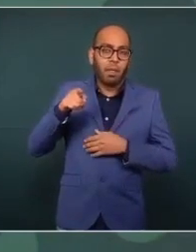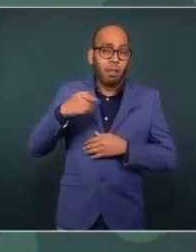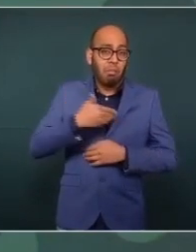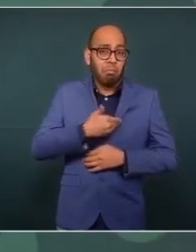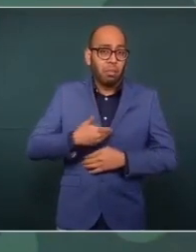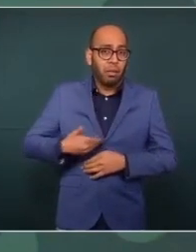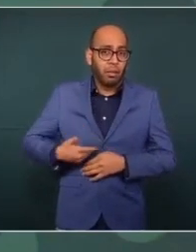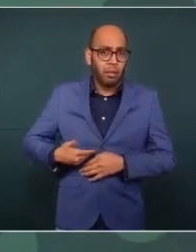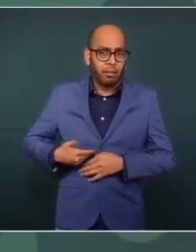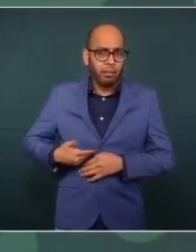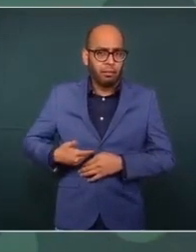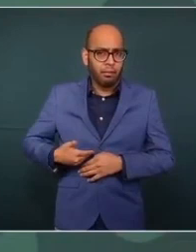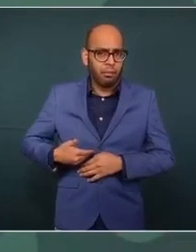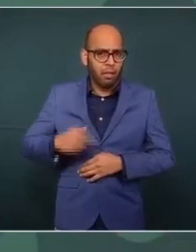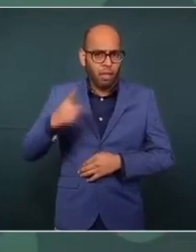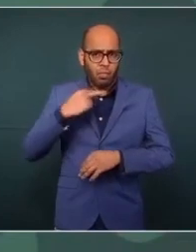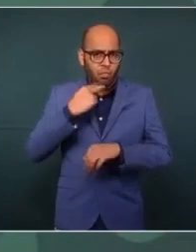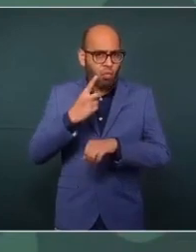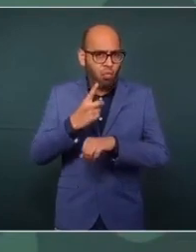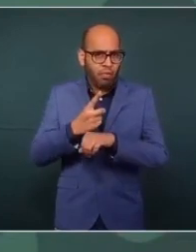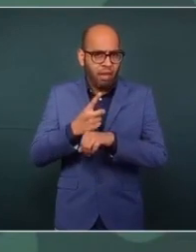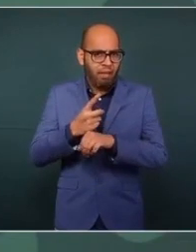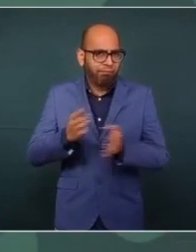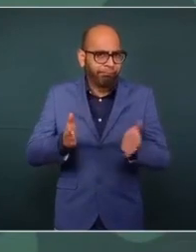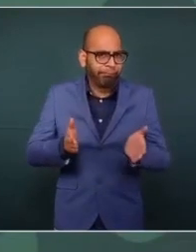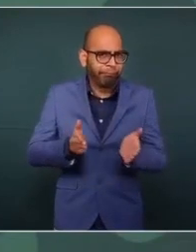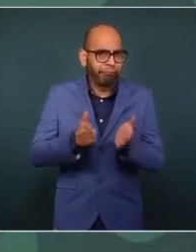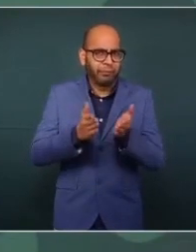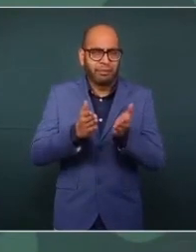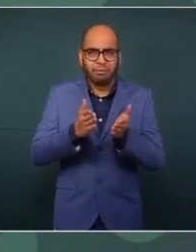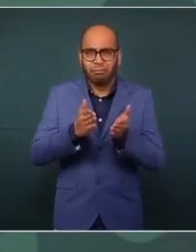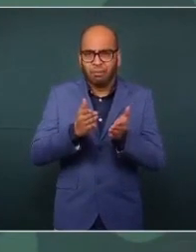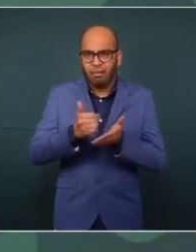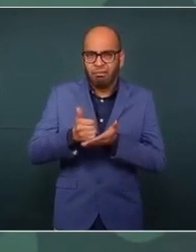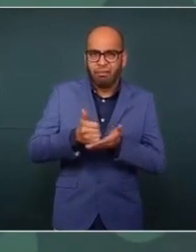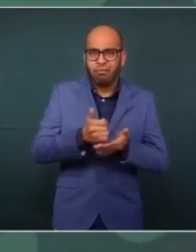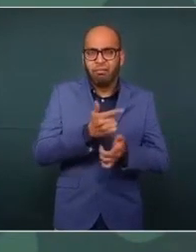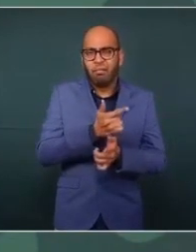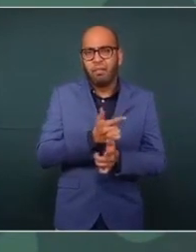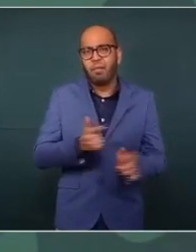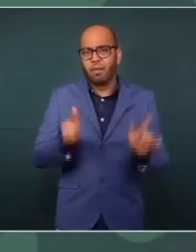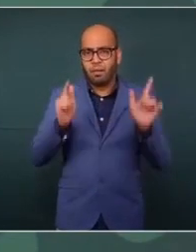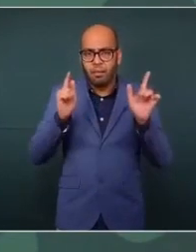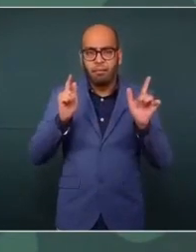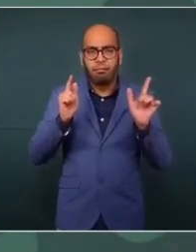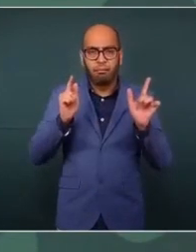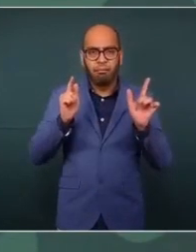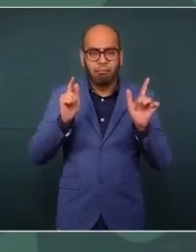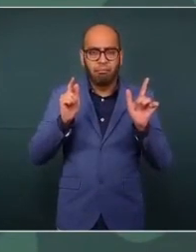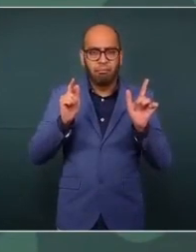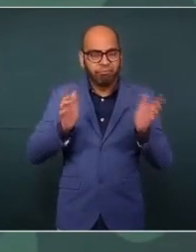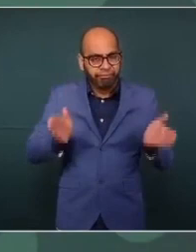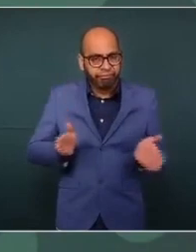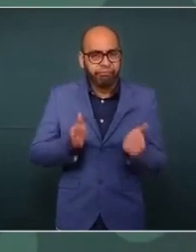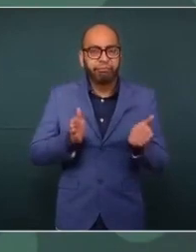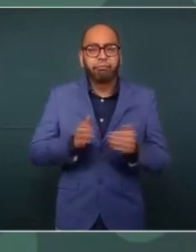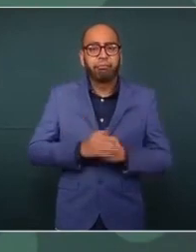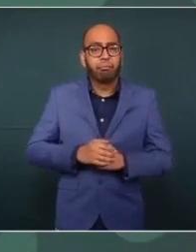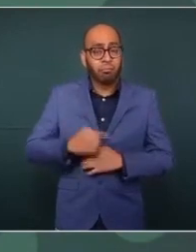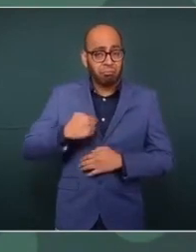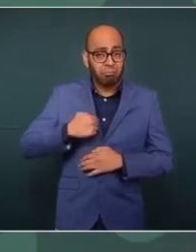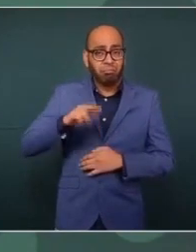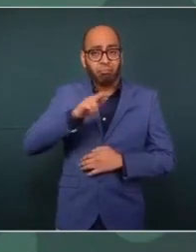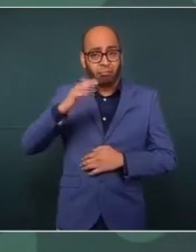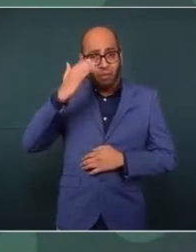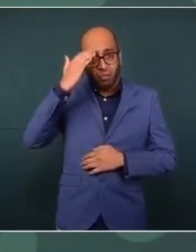por la libertad, y de verdad le reconozco que podamos decir lo